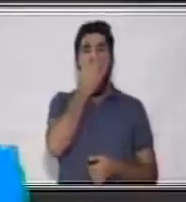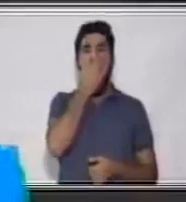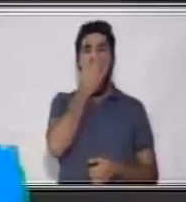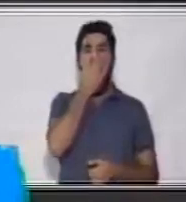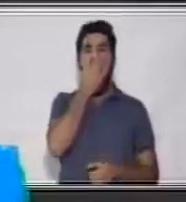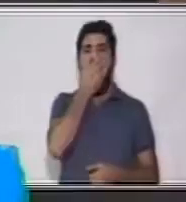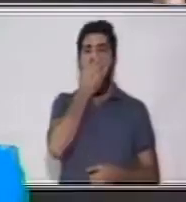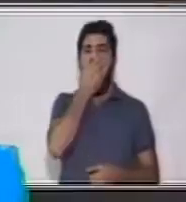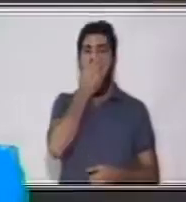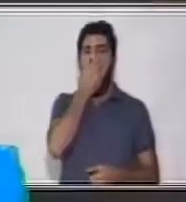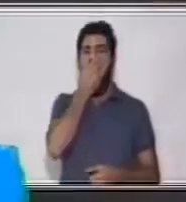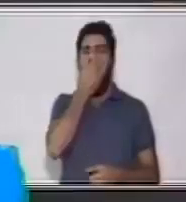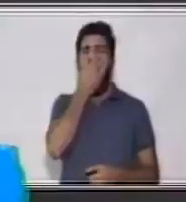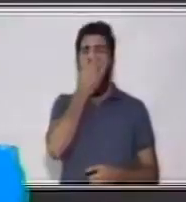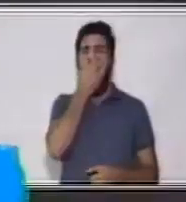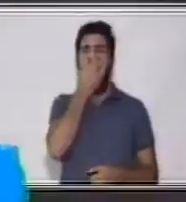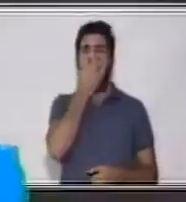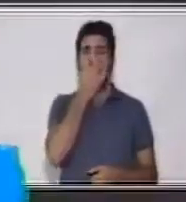un pez,